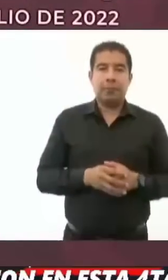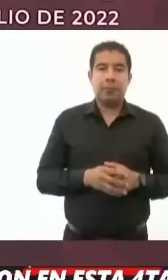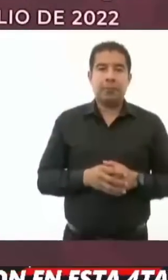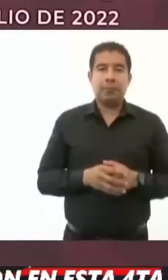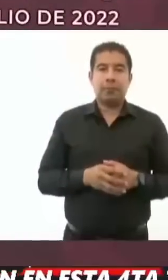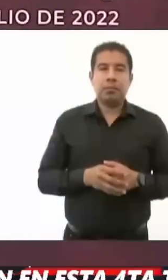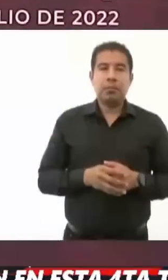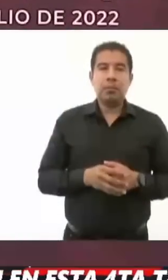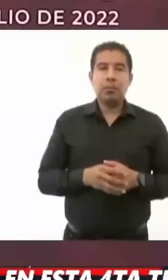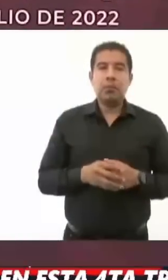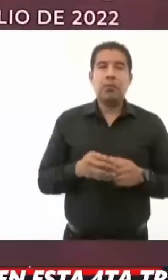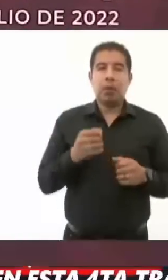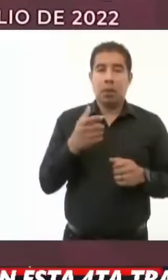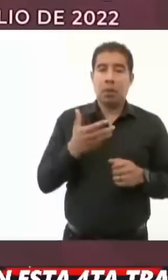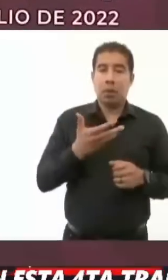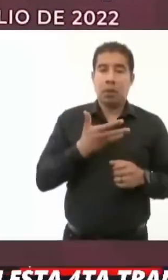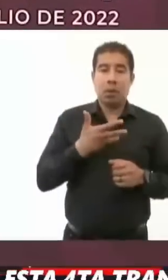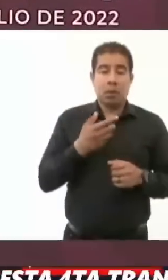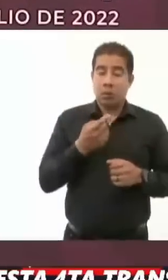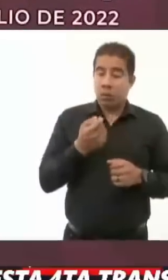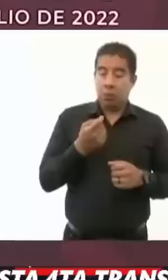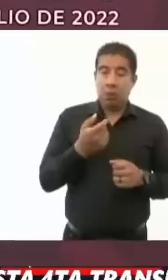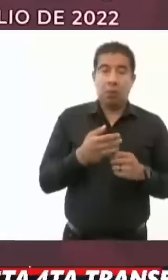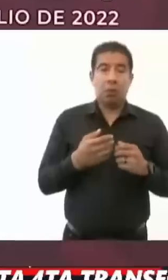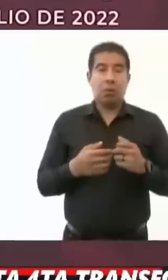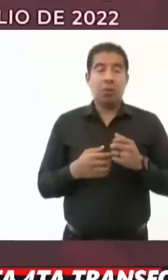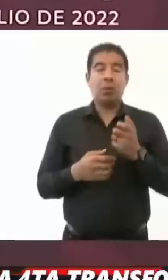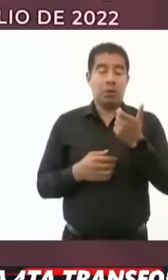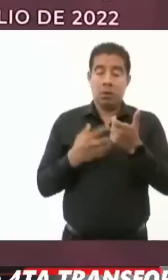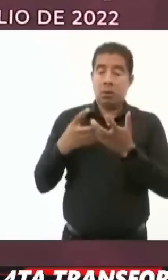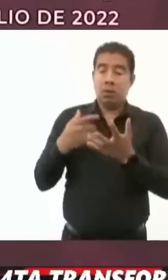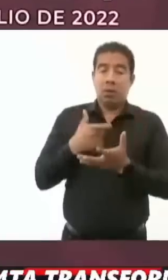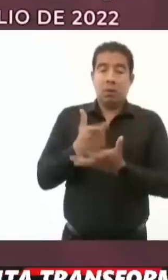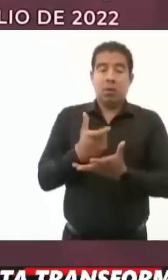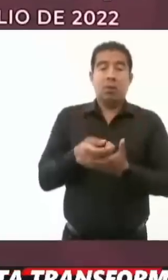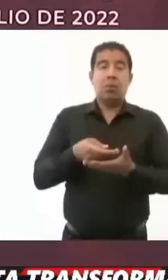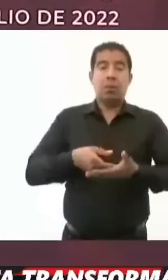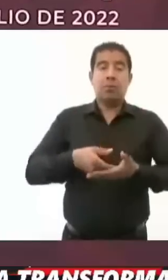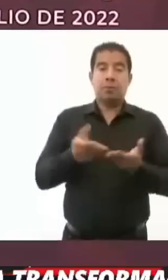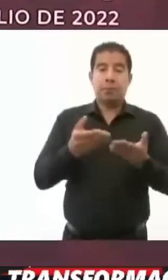De lo poco que enviaban, que entregaban a la gente, lo